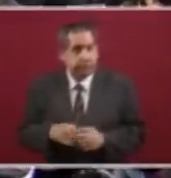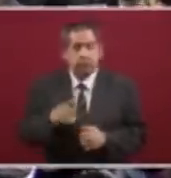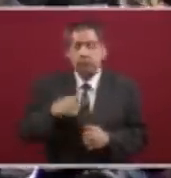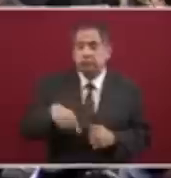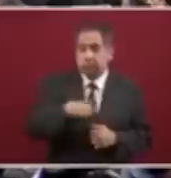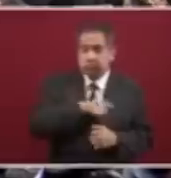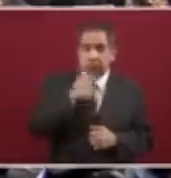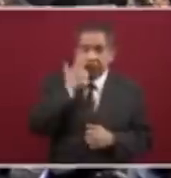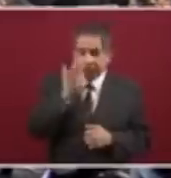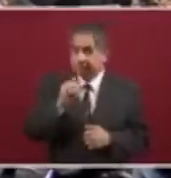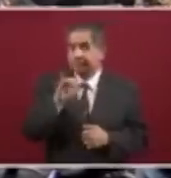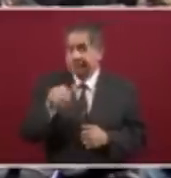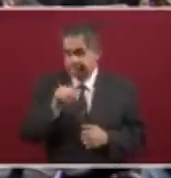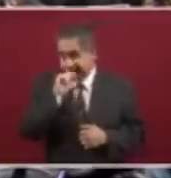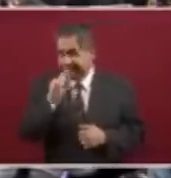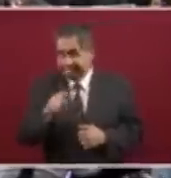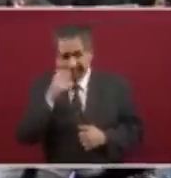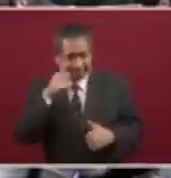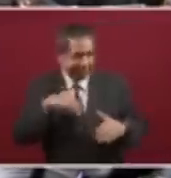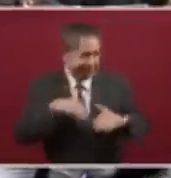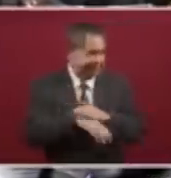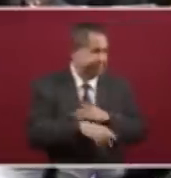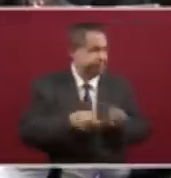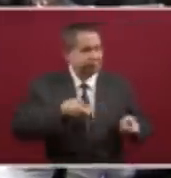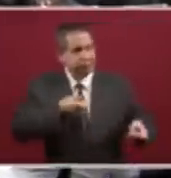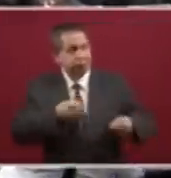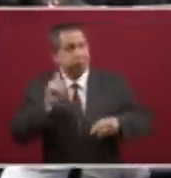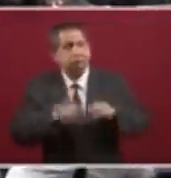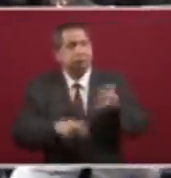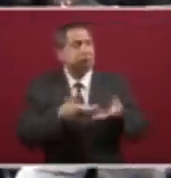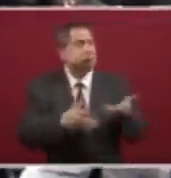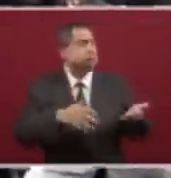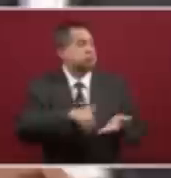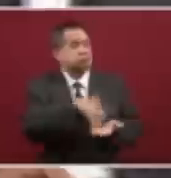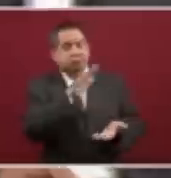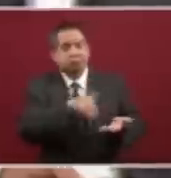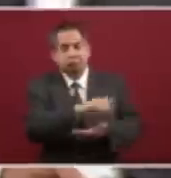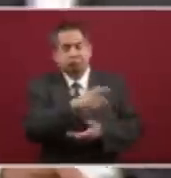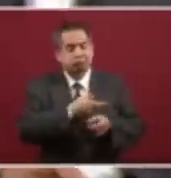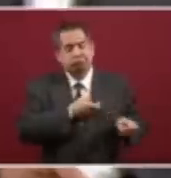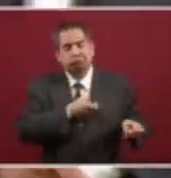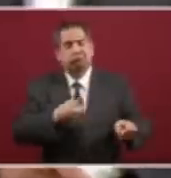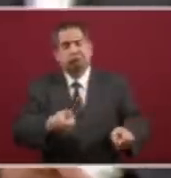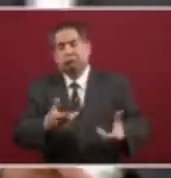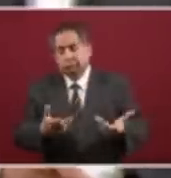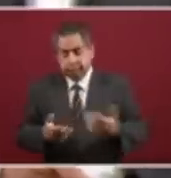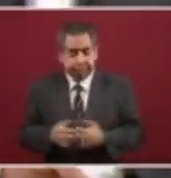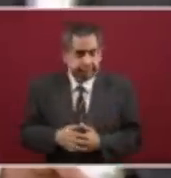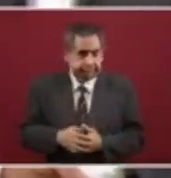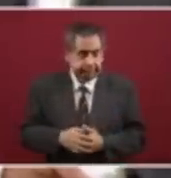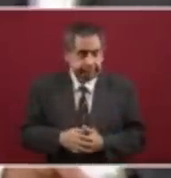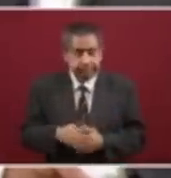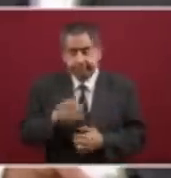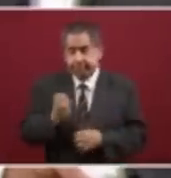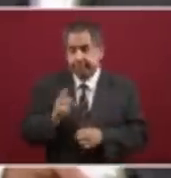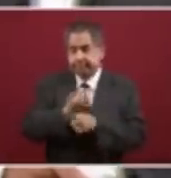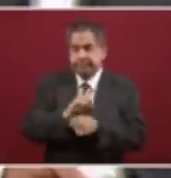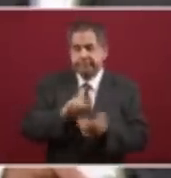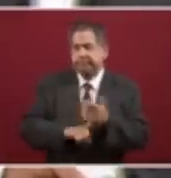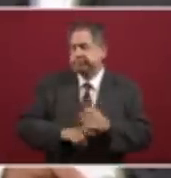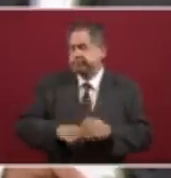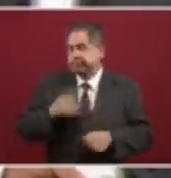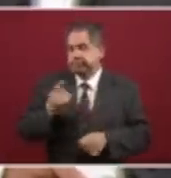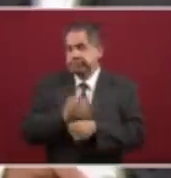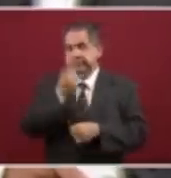despojarnos de nuestras tierras con armas de fuego el día de los hechos el supuesto haber abogado mario